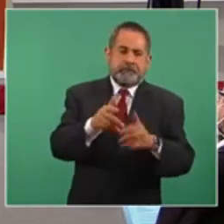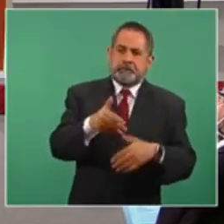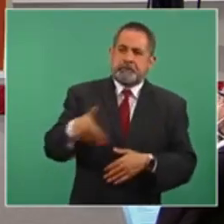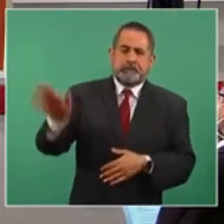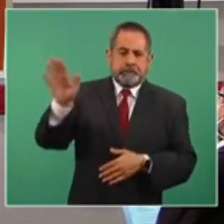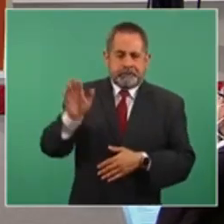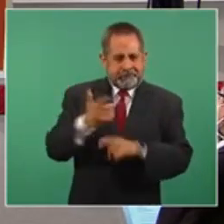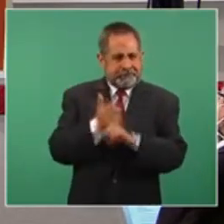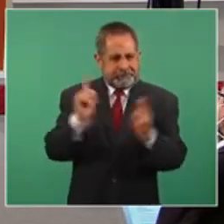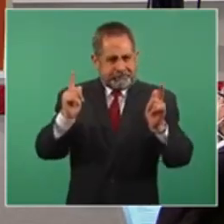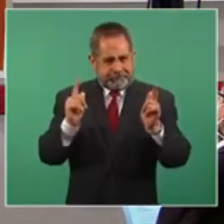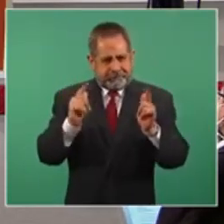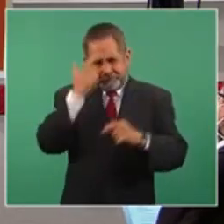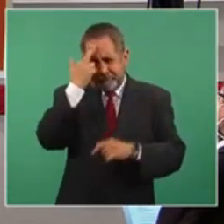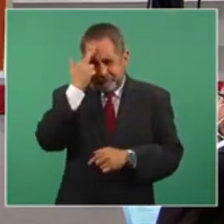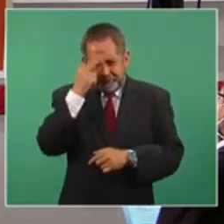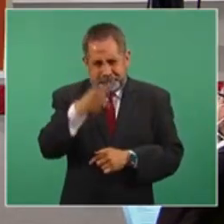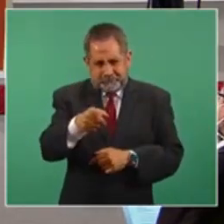porque